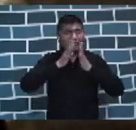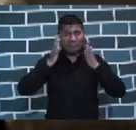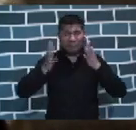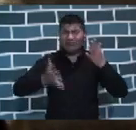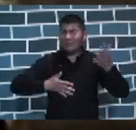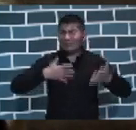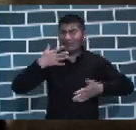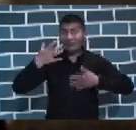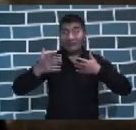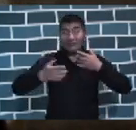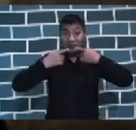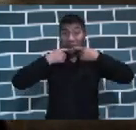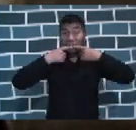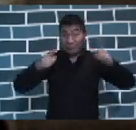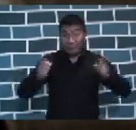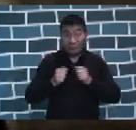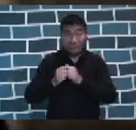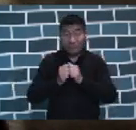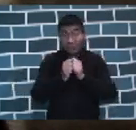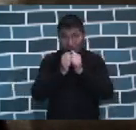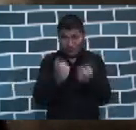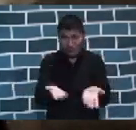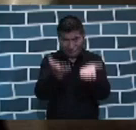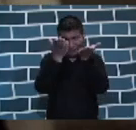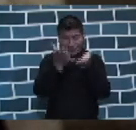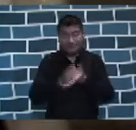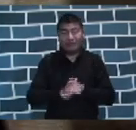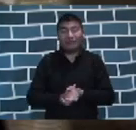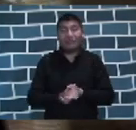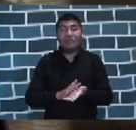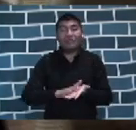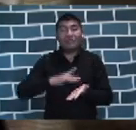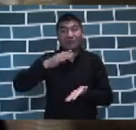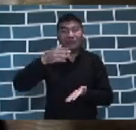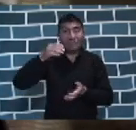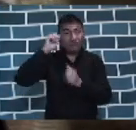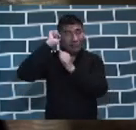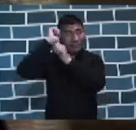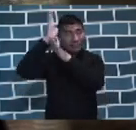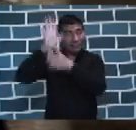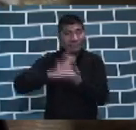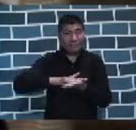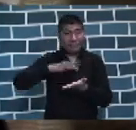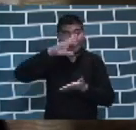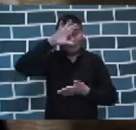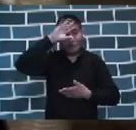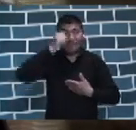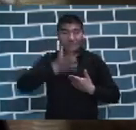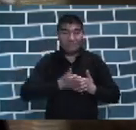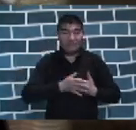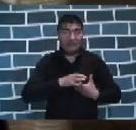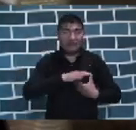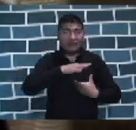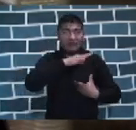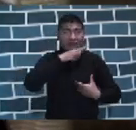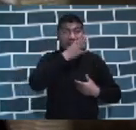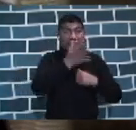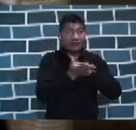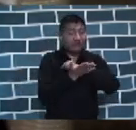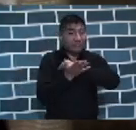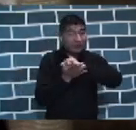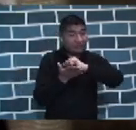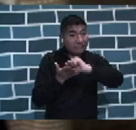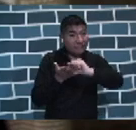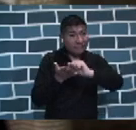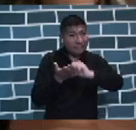digamos juntos puestos de pie gloria al padre gloria al hijo gloria al espíritu